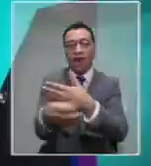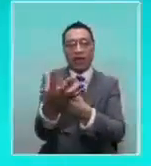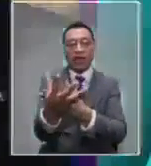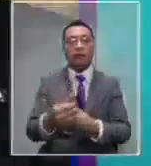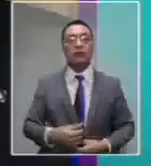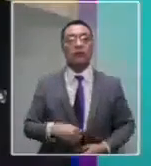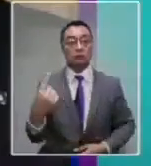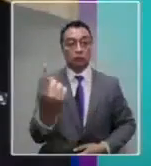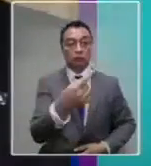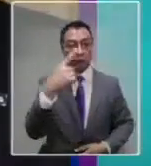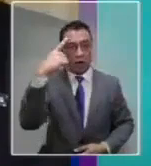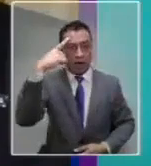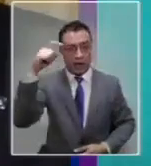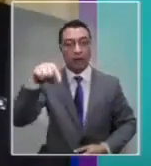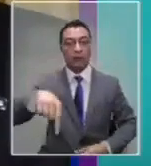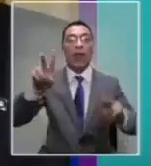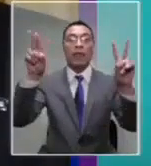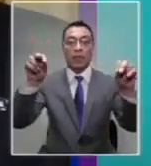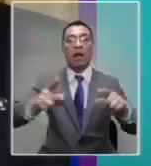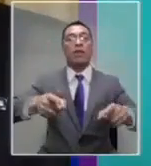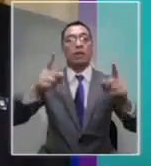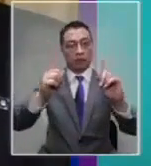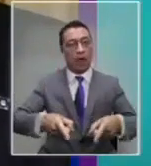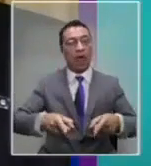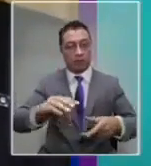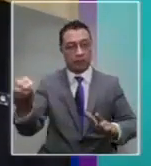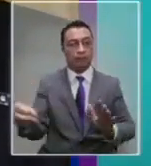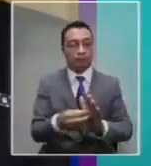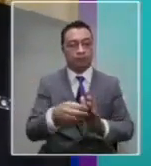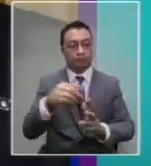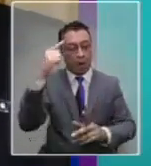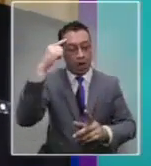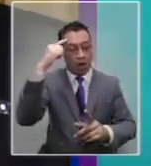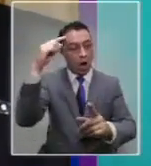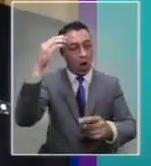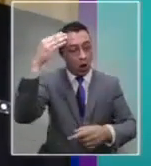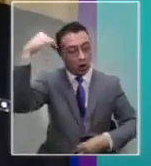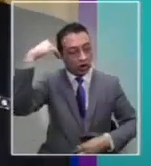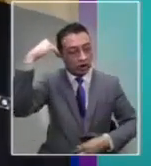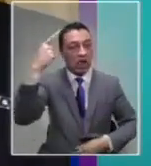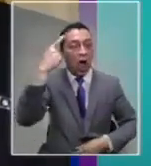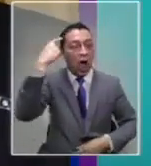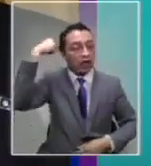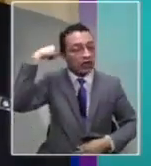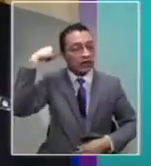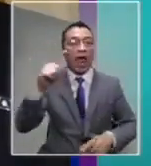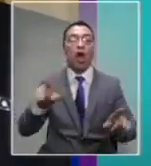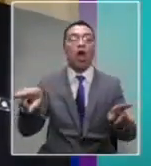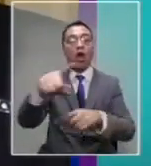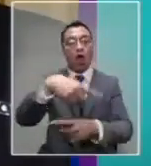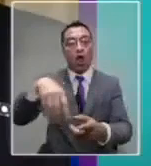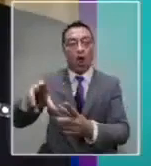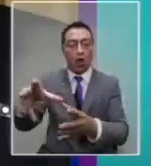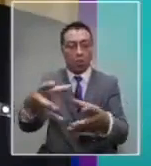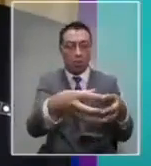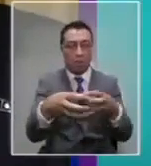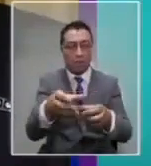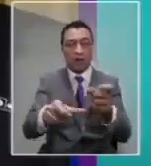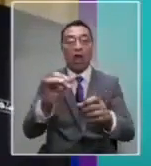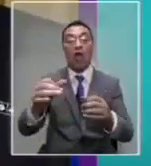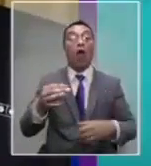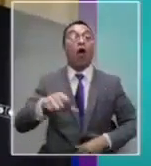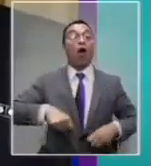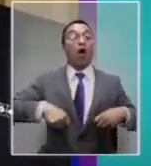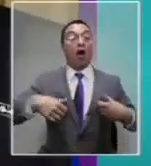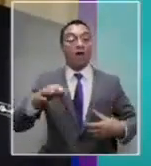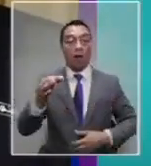innovación. Creemos que esos temas tienen que estar, ¿no es cierto?, en la conciencia colectiva, tienen que estar presentes en los jóvenes, en